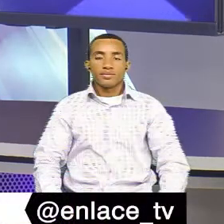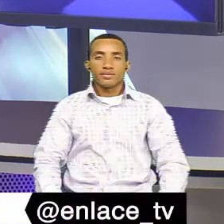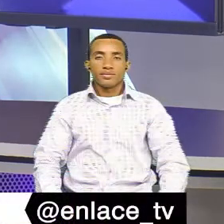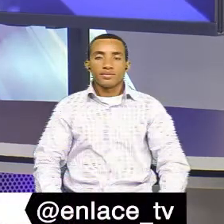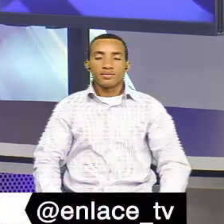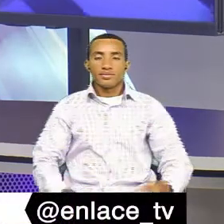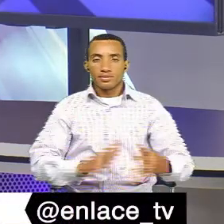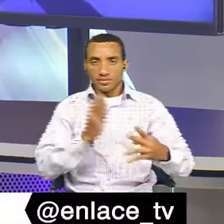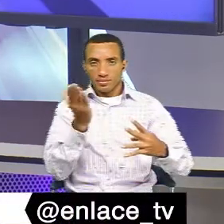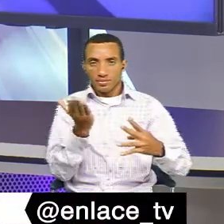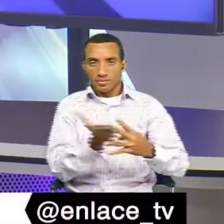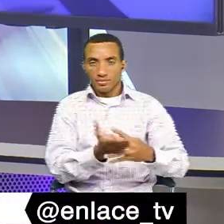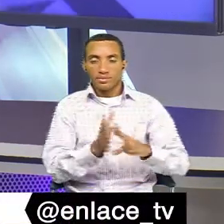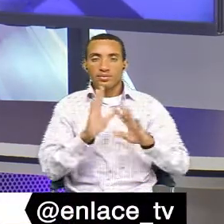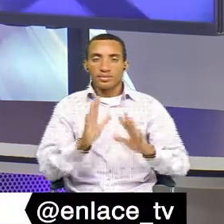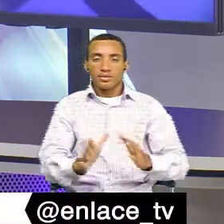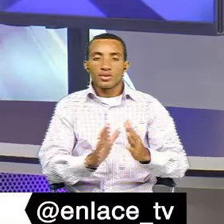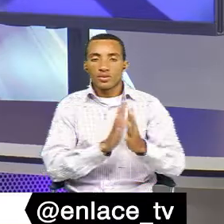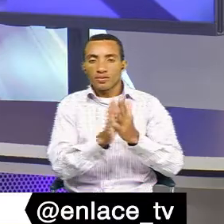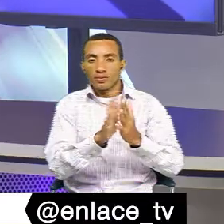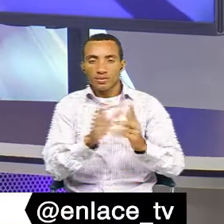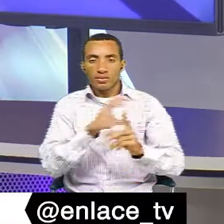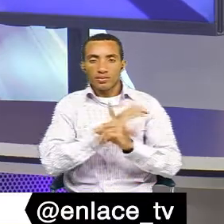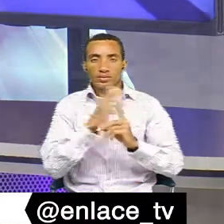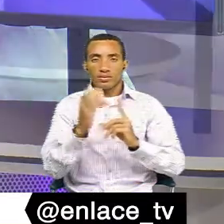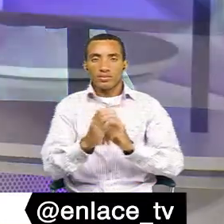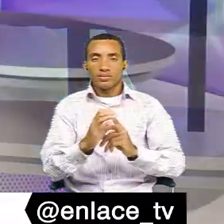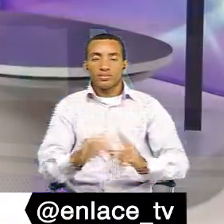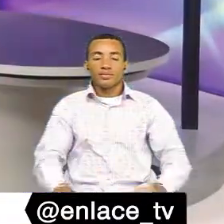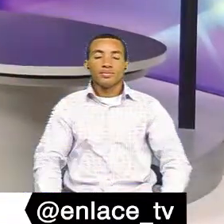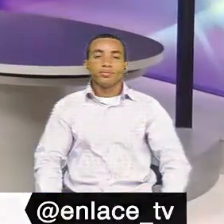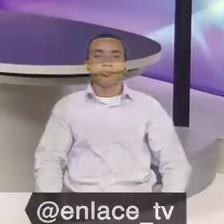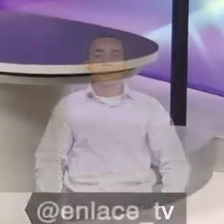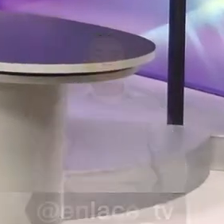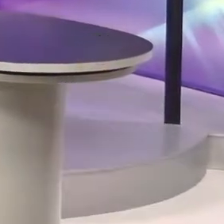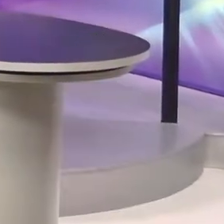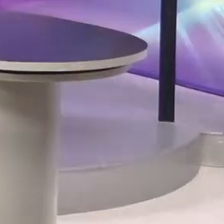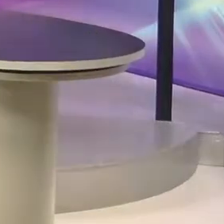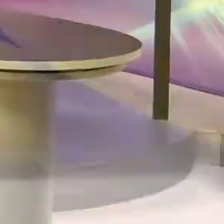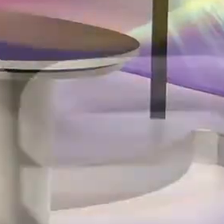Hacemos una pausa y al regresar, información de cultura y entretenimiento.